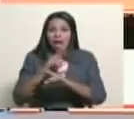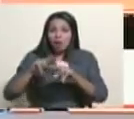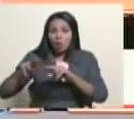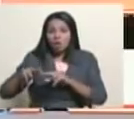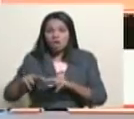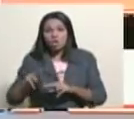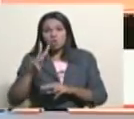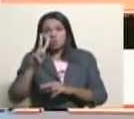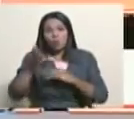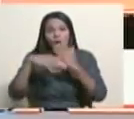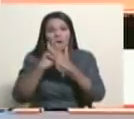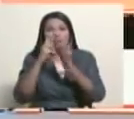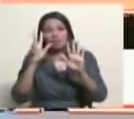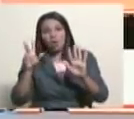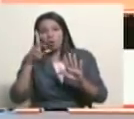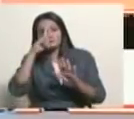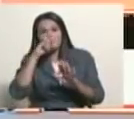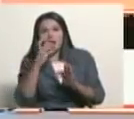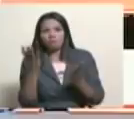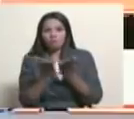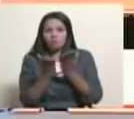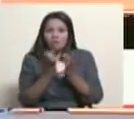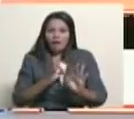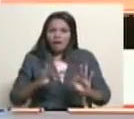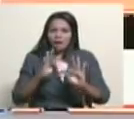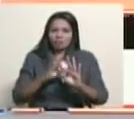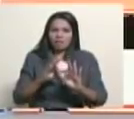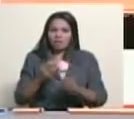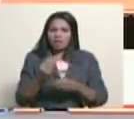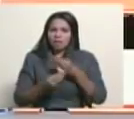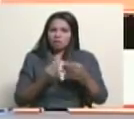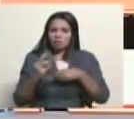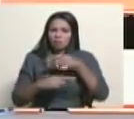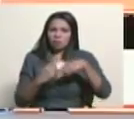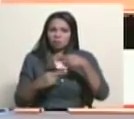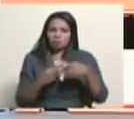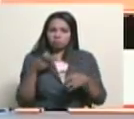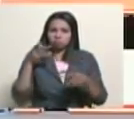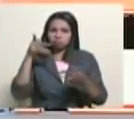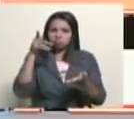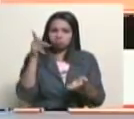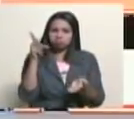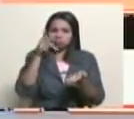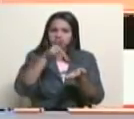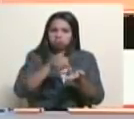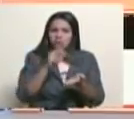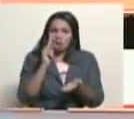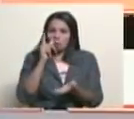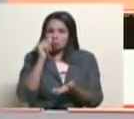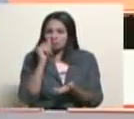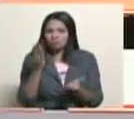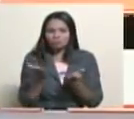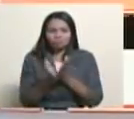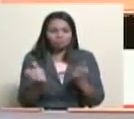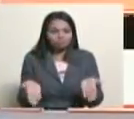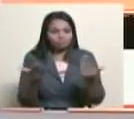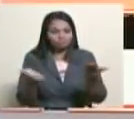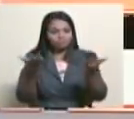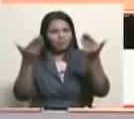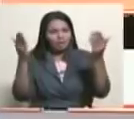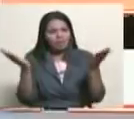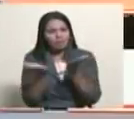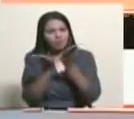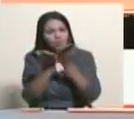de 2 a 8 años. ¿Qué hizo la revolución al llegar? Lo primero, muchachos a estudiar, todos los niños a